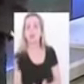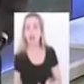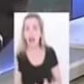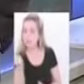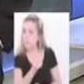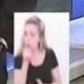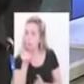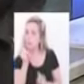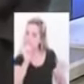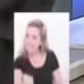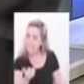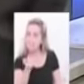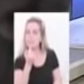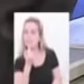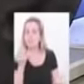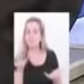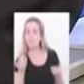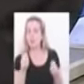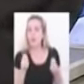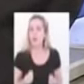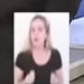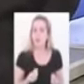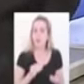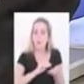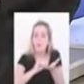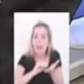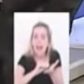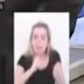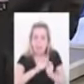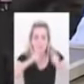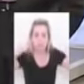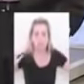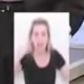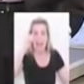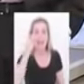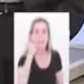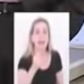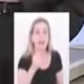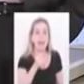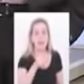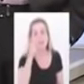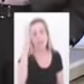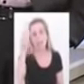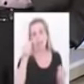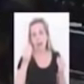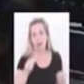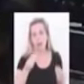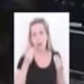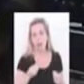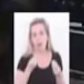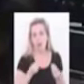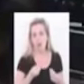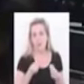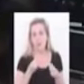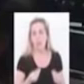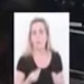toda la argentina con el presupuesto que tenía 350 personas se ingresaron el último año no fue este el caso del organismo